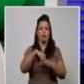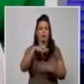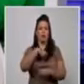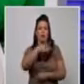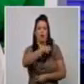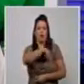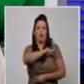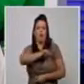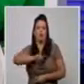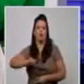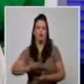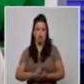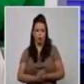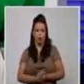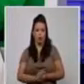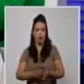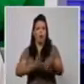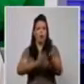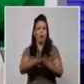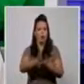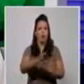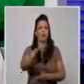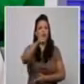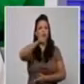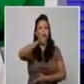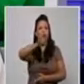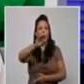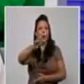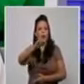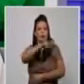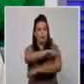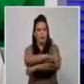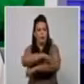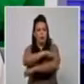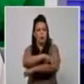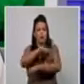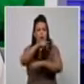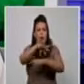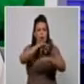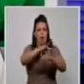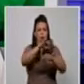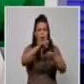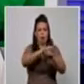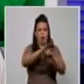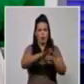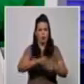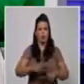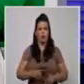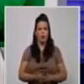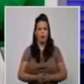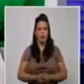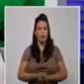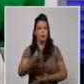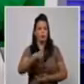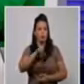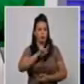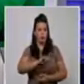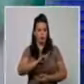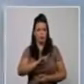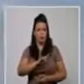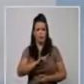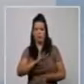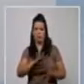Se mantienen los 190 países y 29 territorios que reportan casos de COVID, y ayer con el casi medio